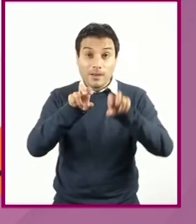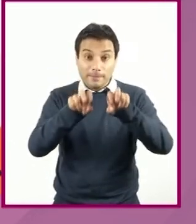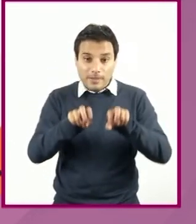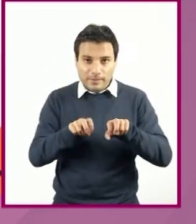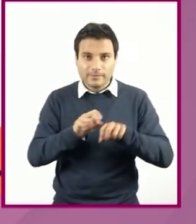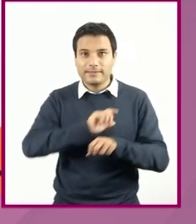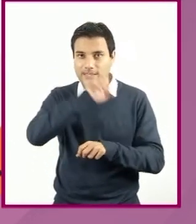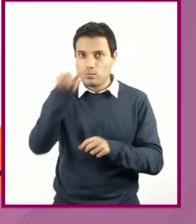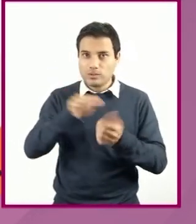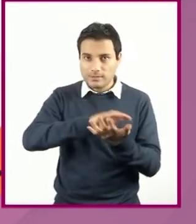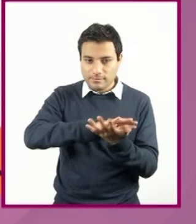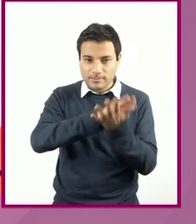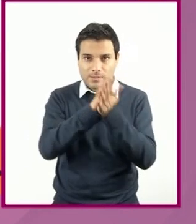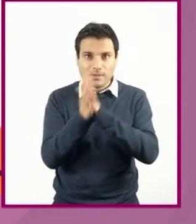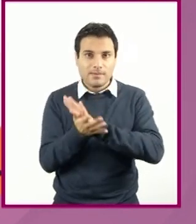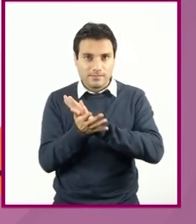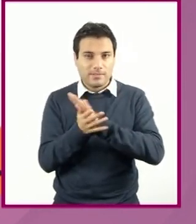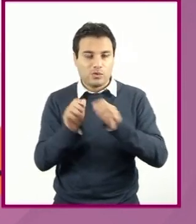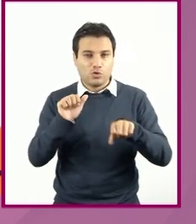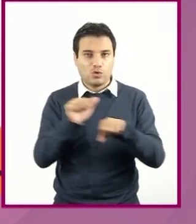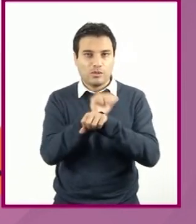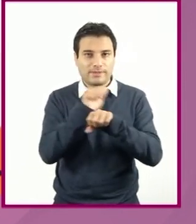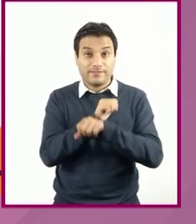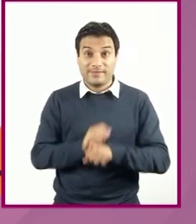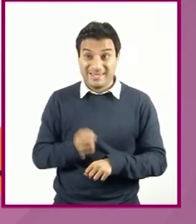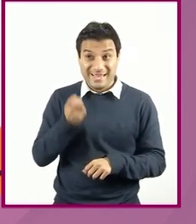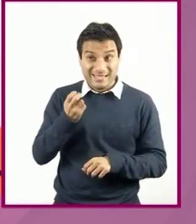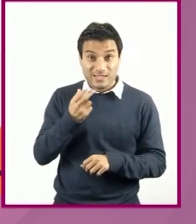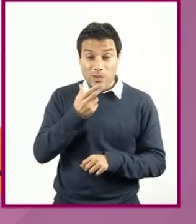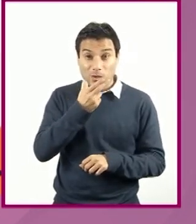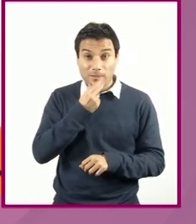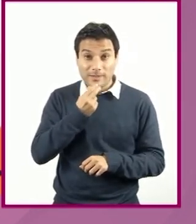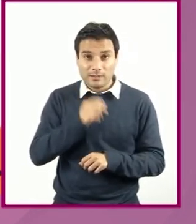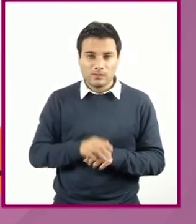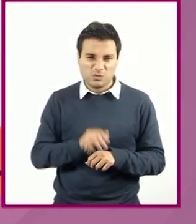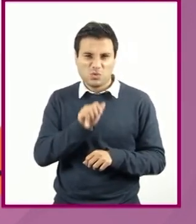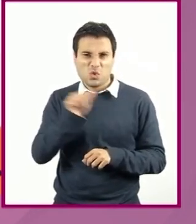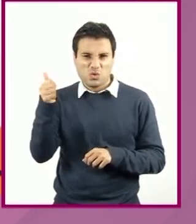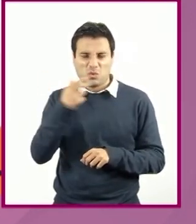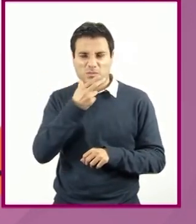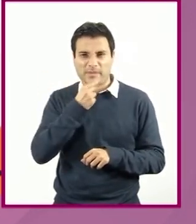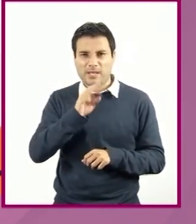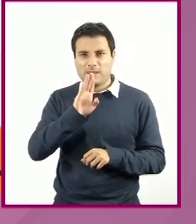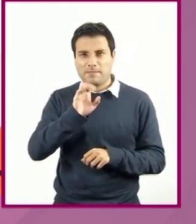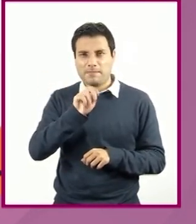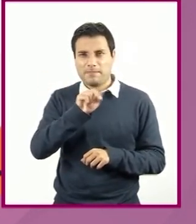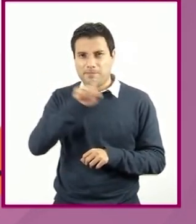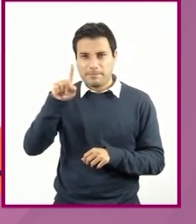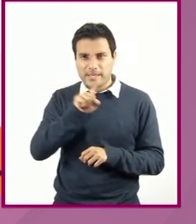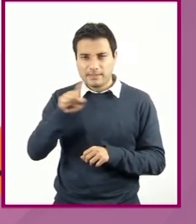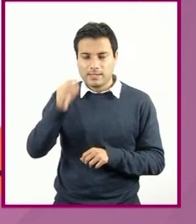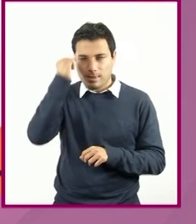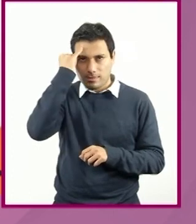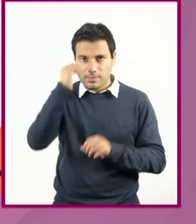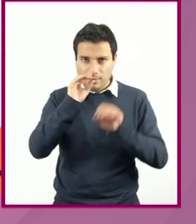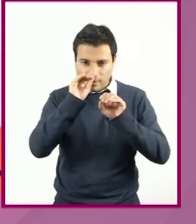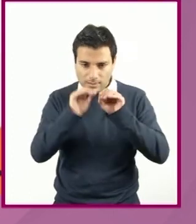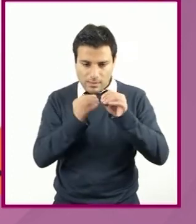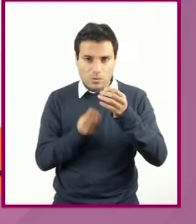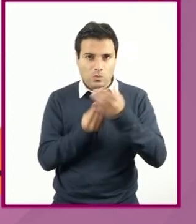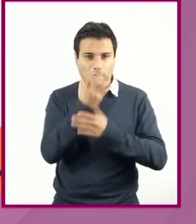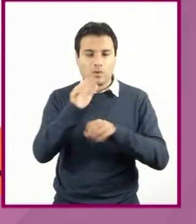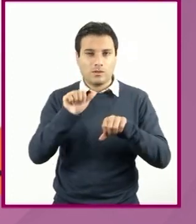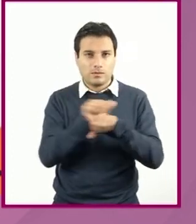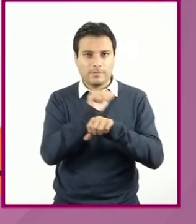el automotor. Este personaje, junto con Carl Benz, construyeron los primeros